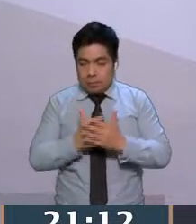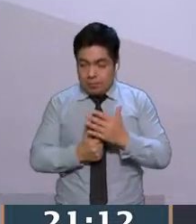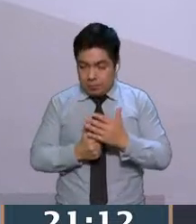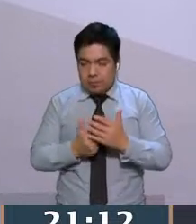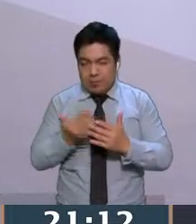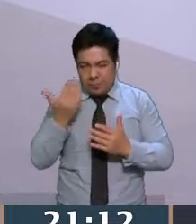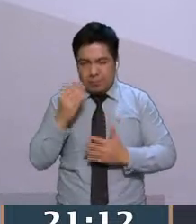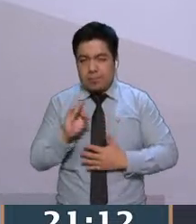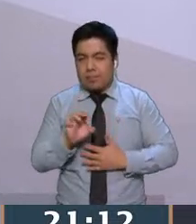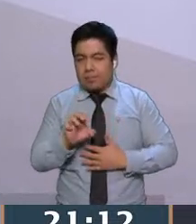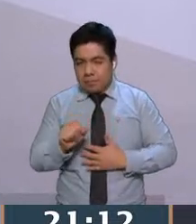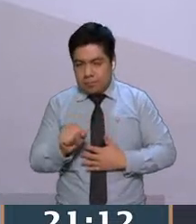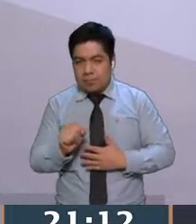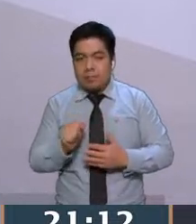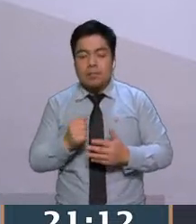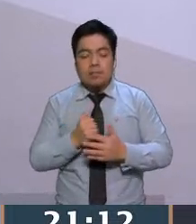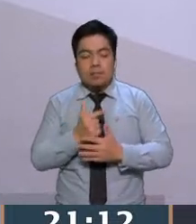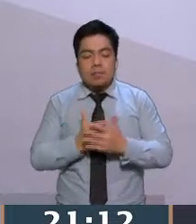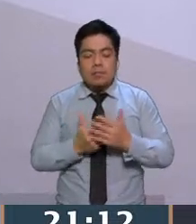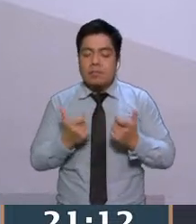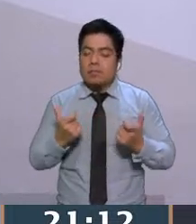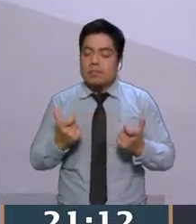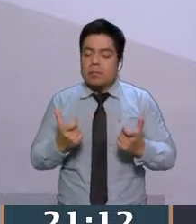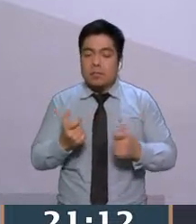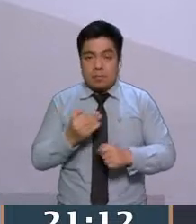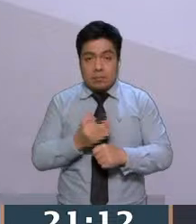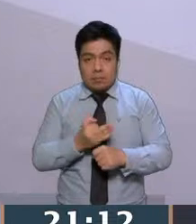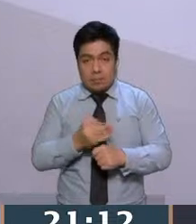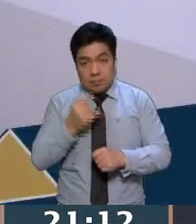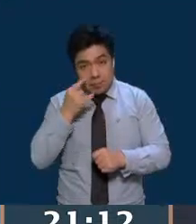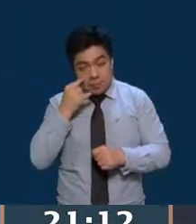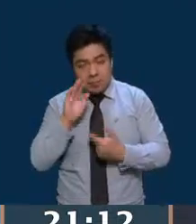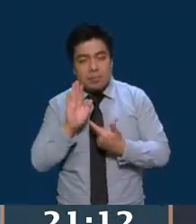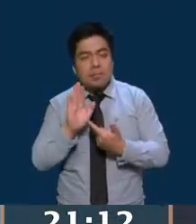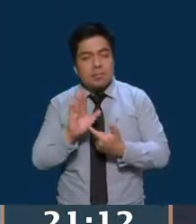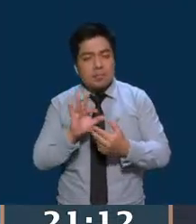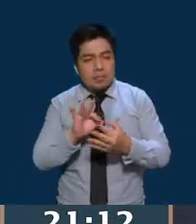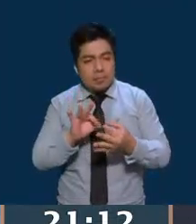ricos de Forbes. Veamos esta nota de nuestro compañero Enrique Muñiz.